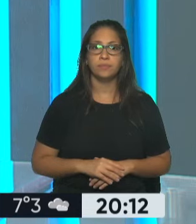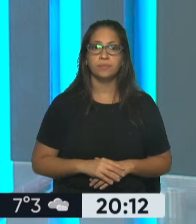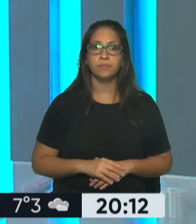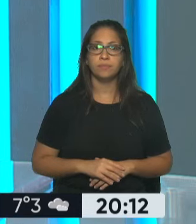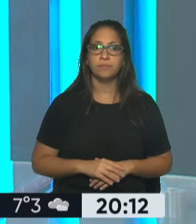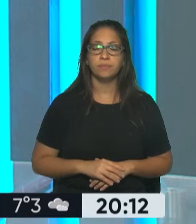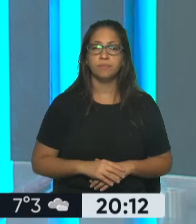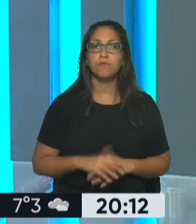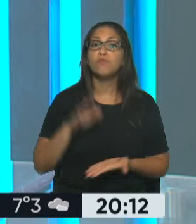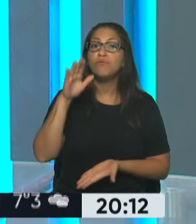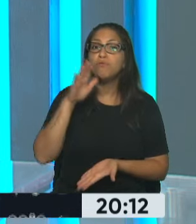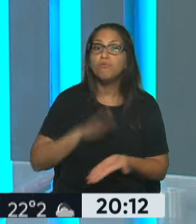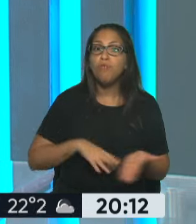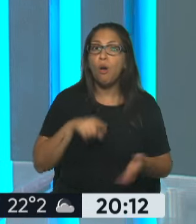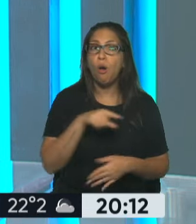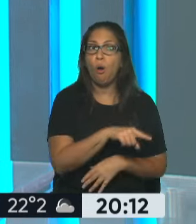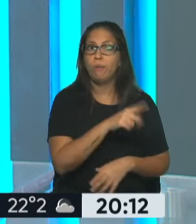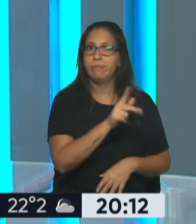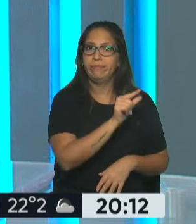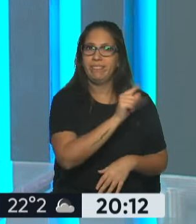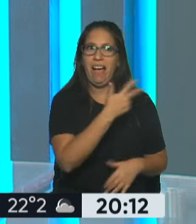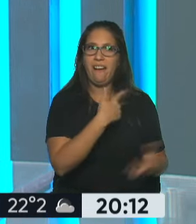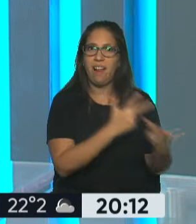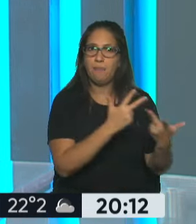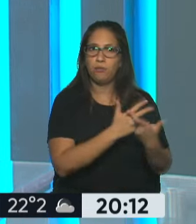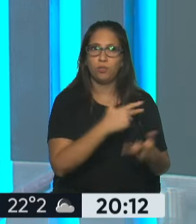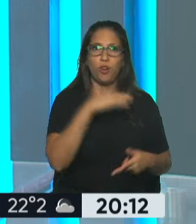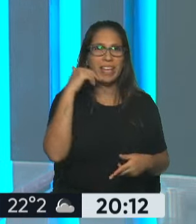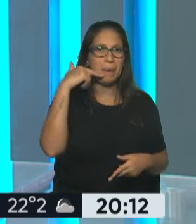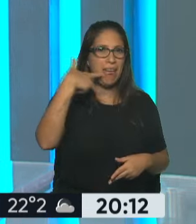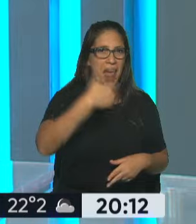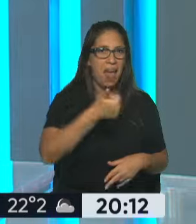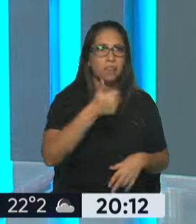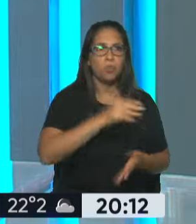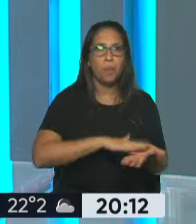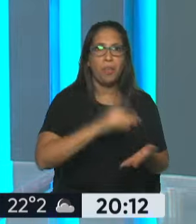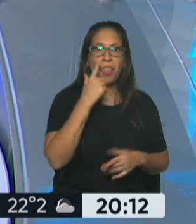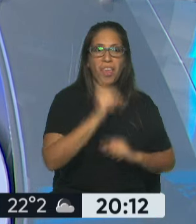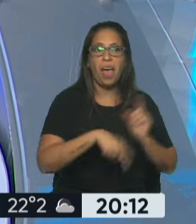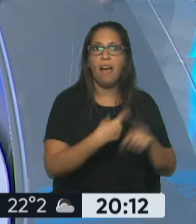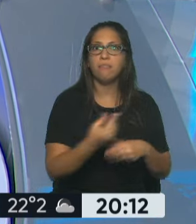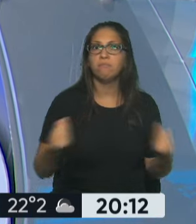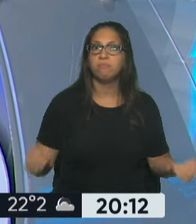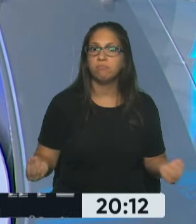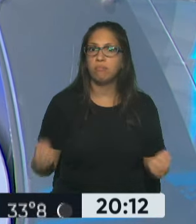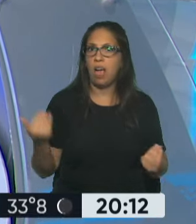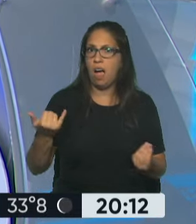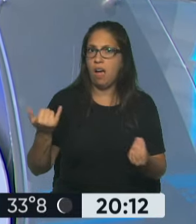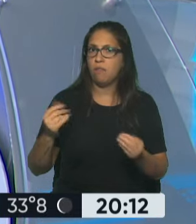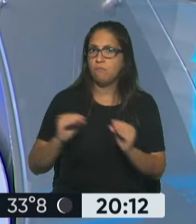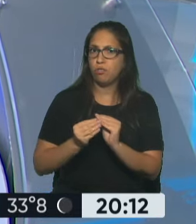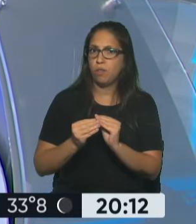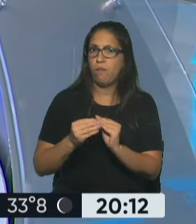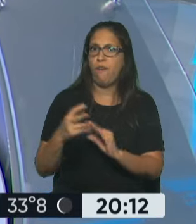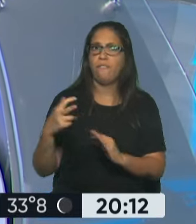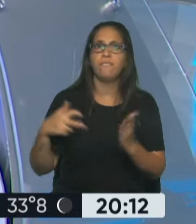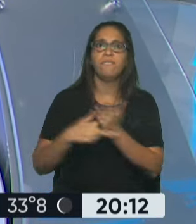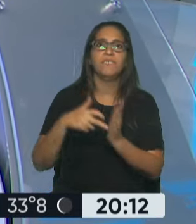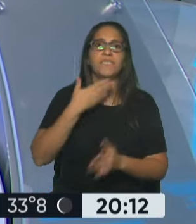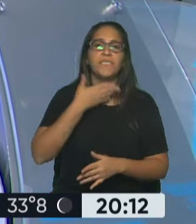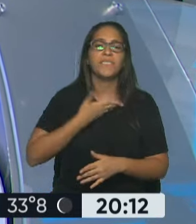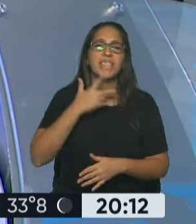A partir y a propósito, yo recién hablaba con Jimena, decía, ¿y el día después? Claro, porque hay un capítulo fiscal y el gobierno está pensando en relanzar